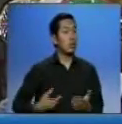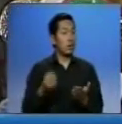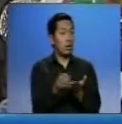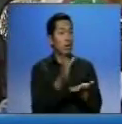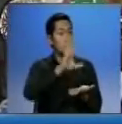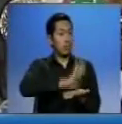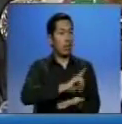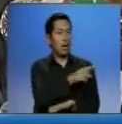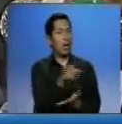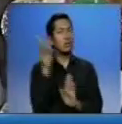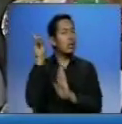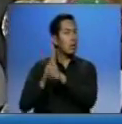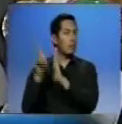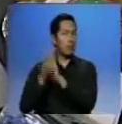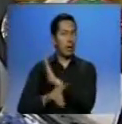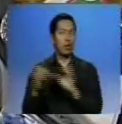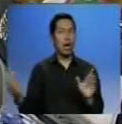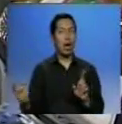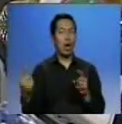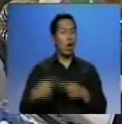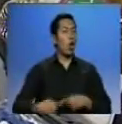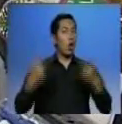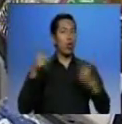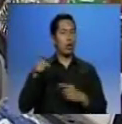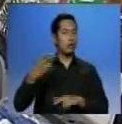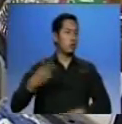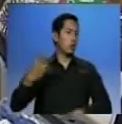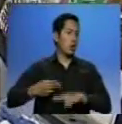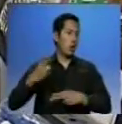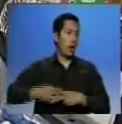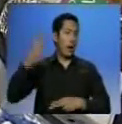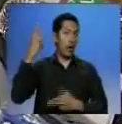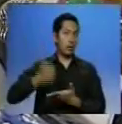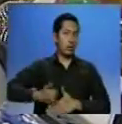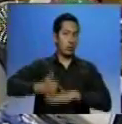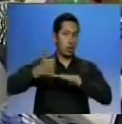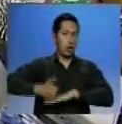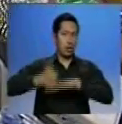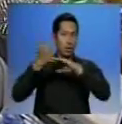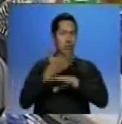la demanda en contra de los diputados o exdiputados que